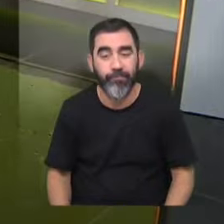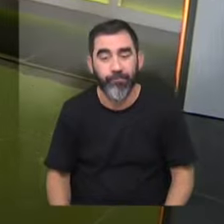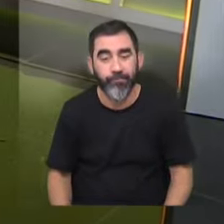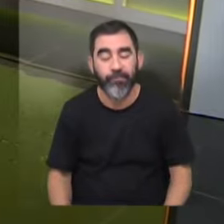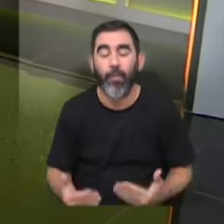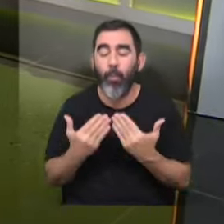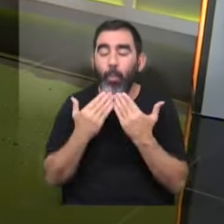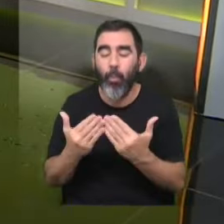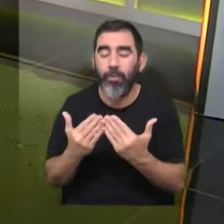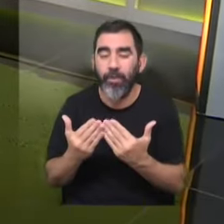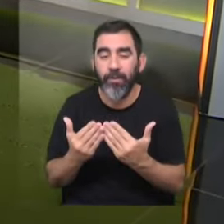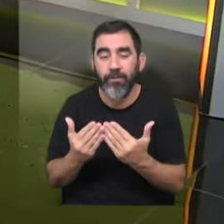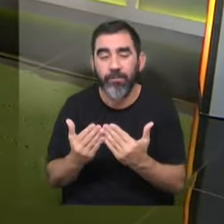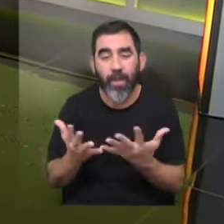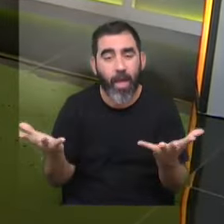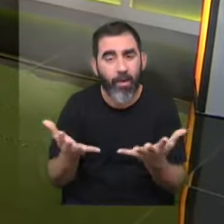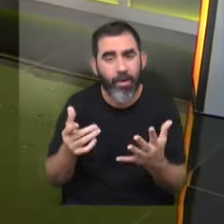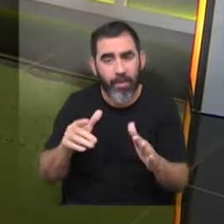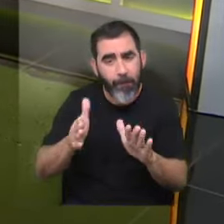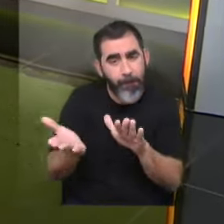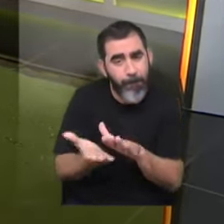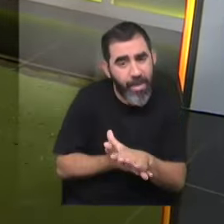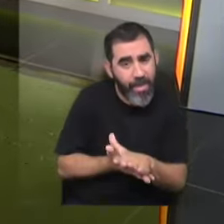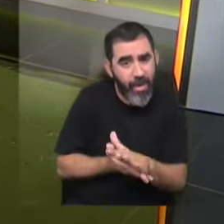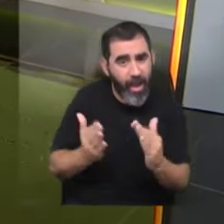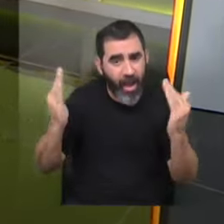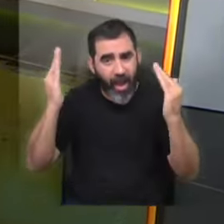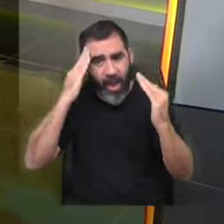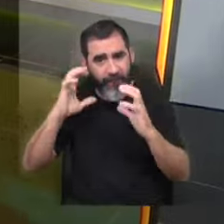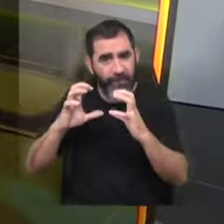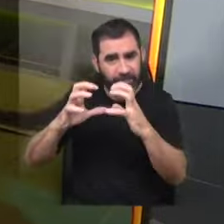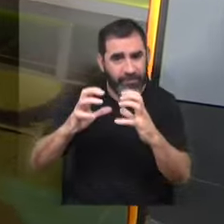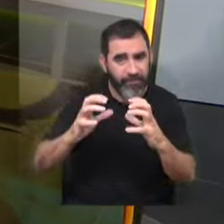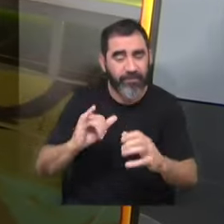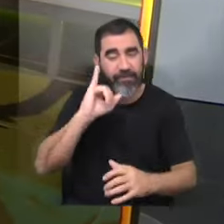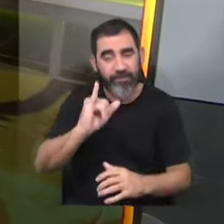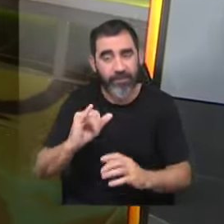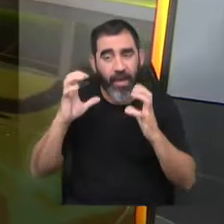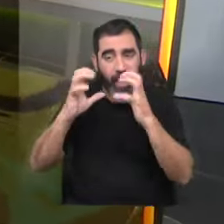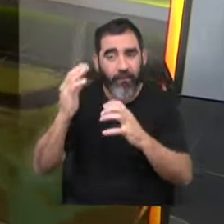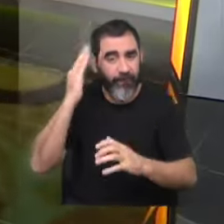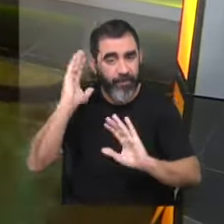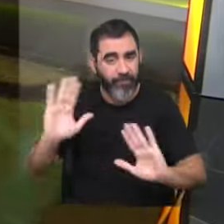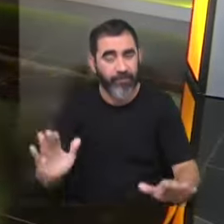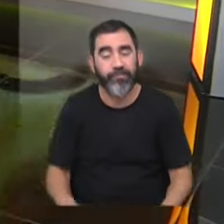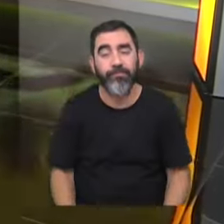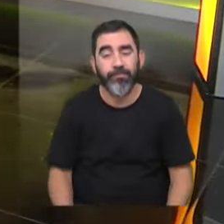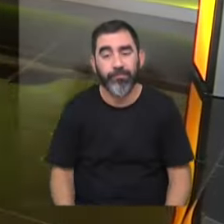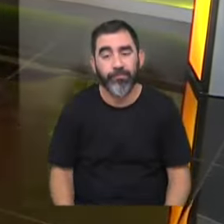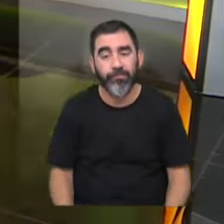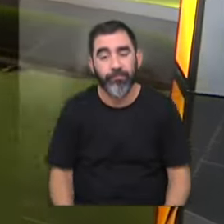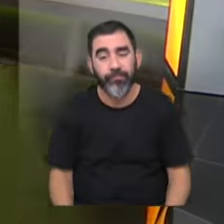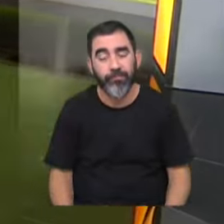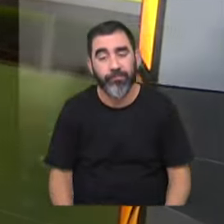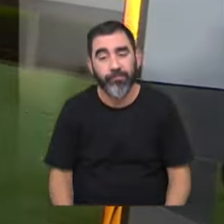Muchas gracias, Gustavo. Nos vas a llevar del extremo inferior a lo de más arriba. De los pies a la cabeza. Ah, muy bien. Sí. En este